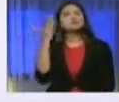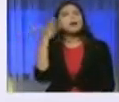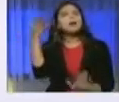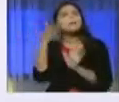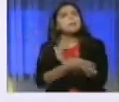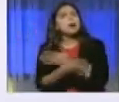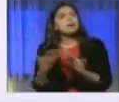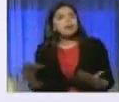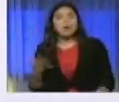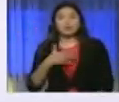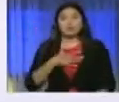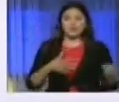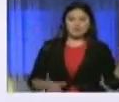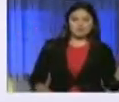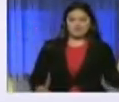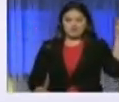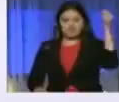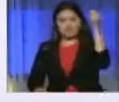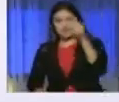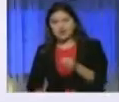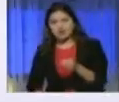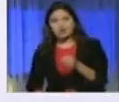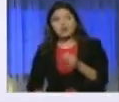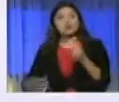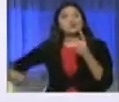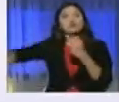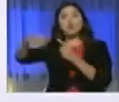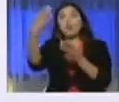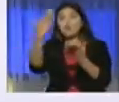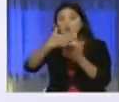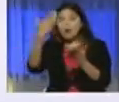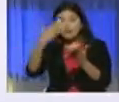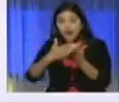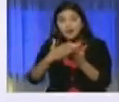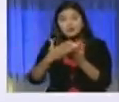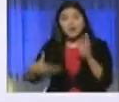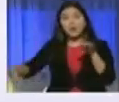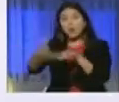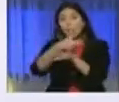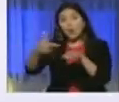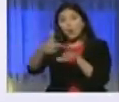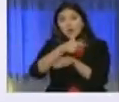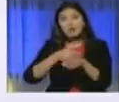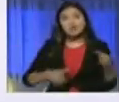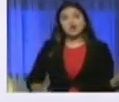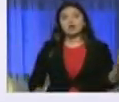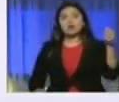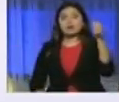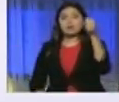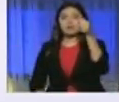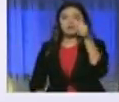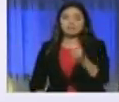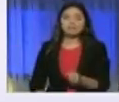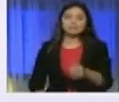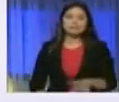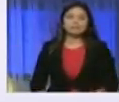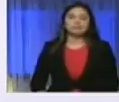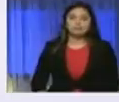nos impusieron las clases dominantes, la burguesía, impone su ideología su